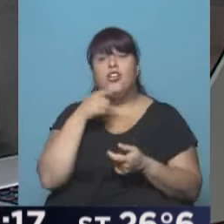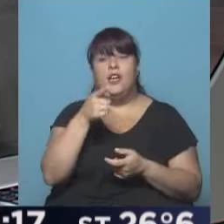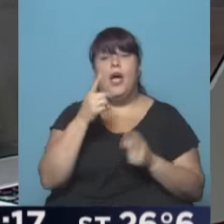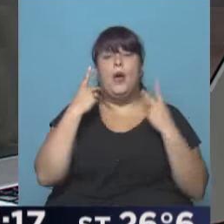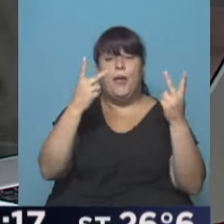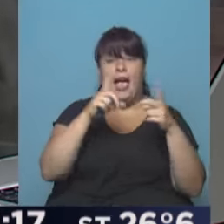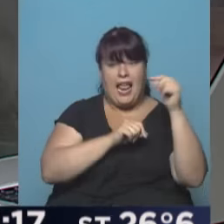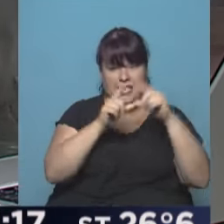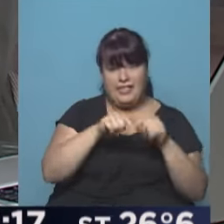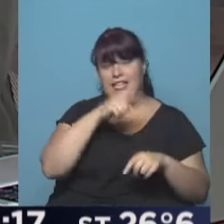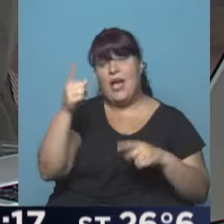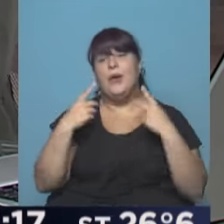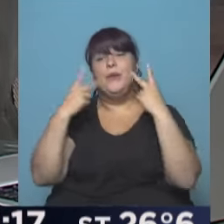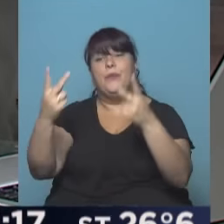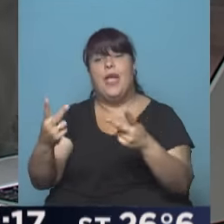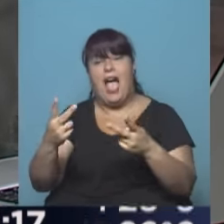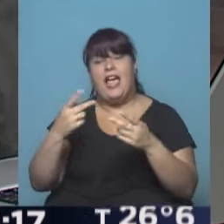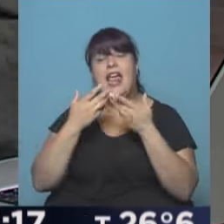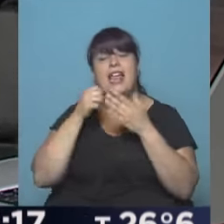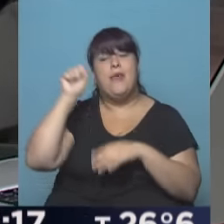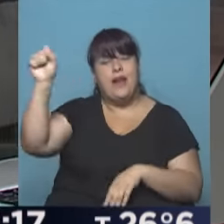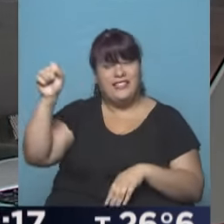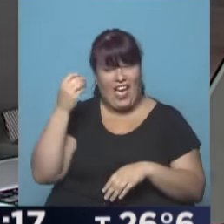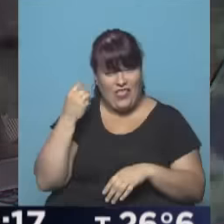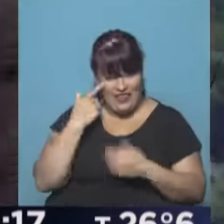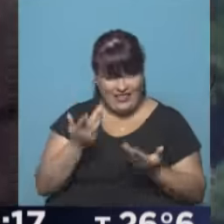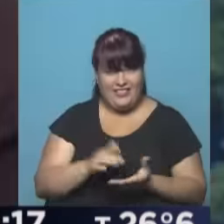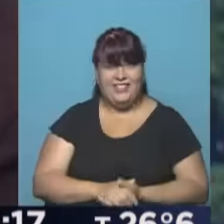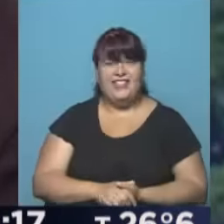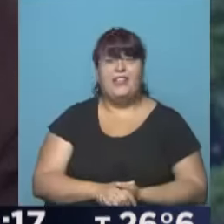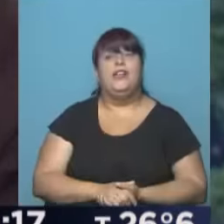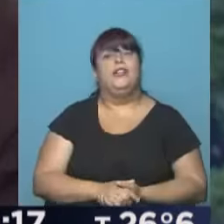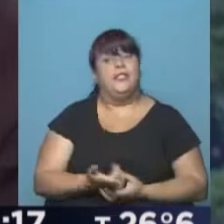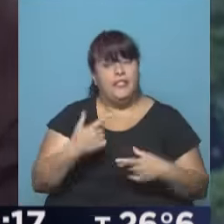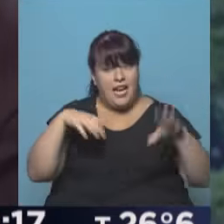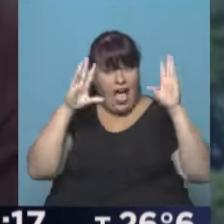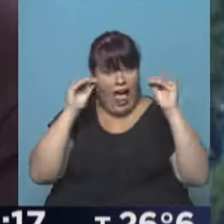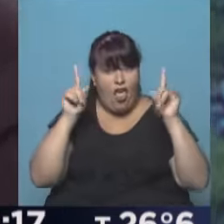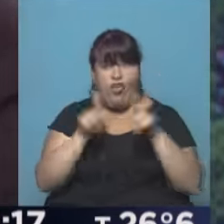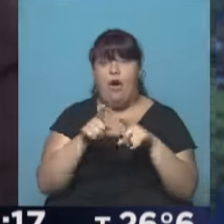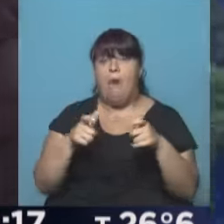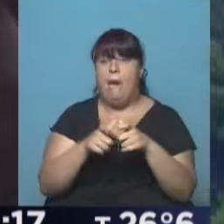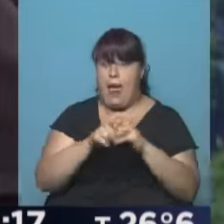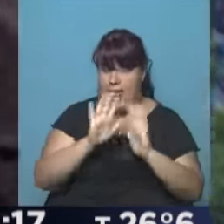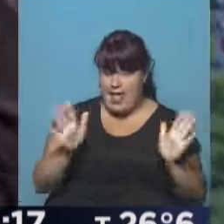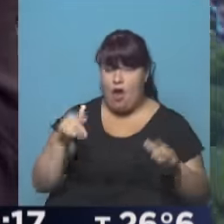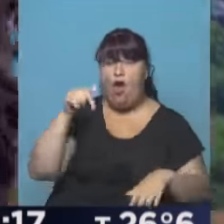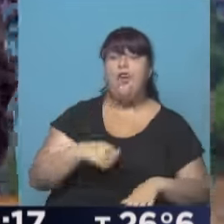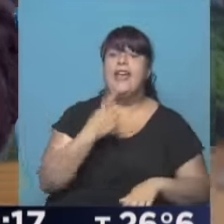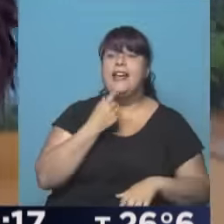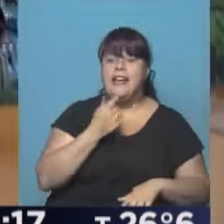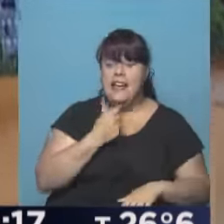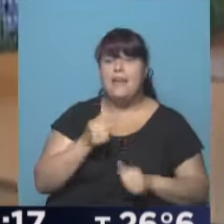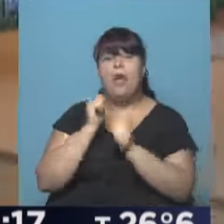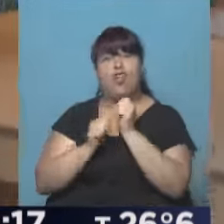Viaje a las estrellas, viaje a la Libertadores, Juan Carlos. Una noche de película, sí, para River y